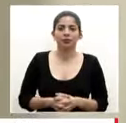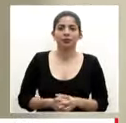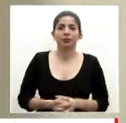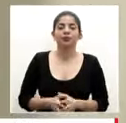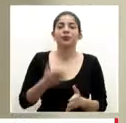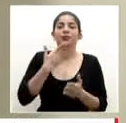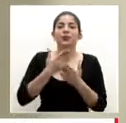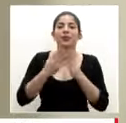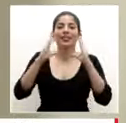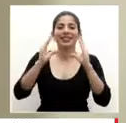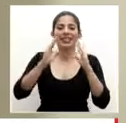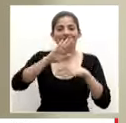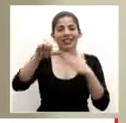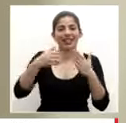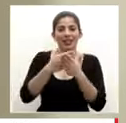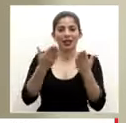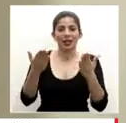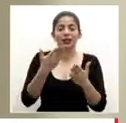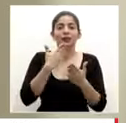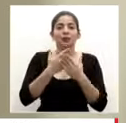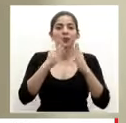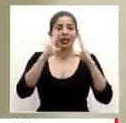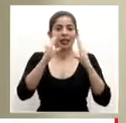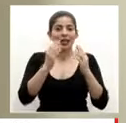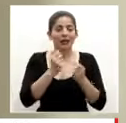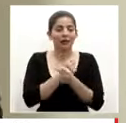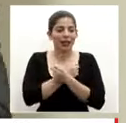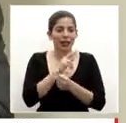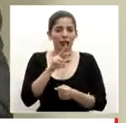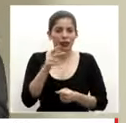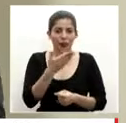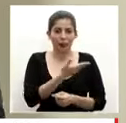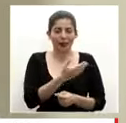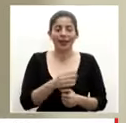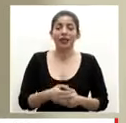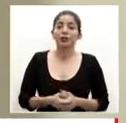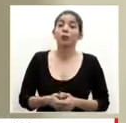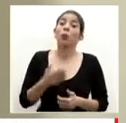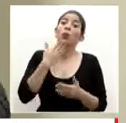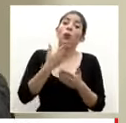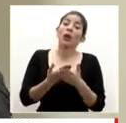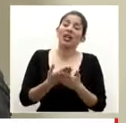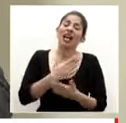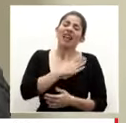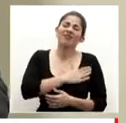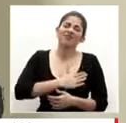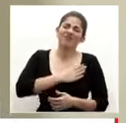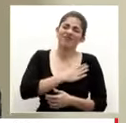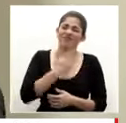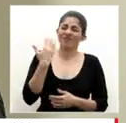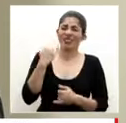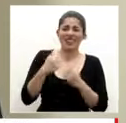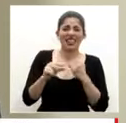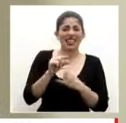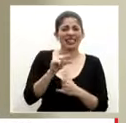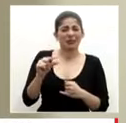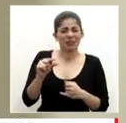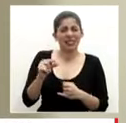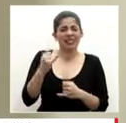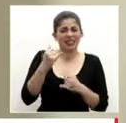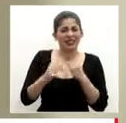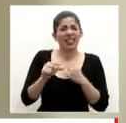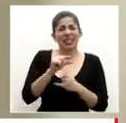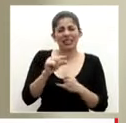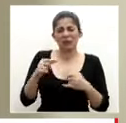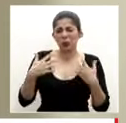Bueno, muy buenas tardes a todos y todas. Buenas tardes, mis apreciados compañeros. Bueno, lamentablemente este fin de semana fue un fin de